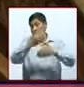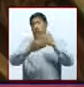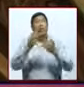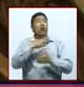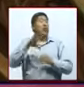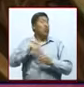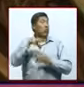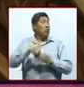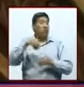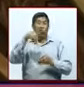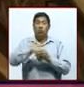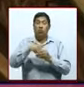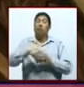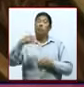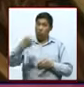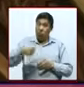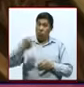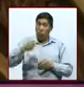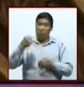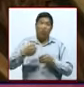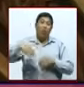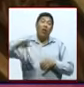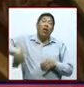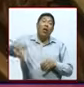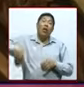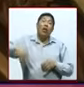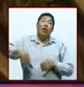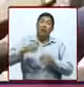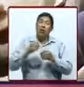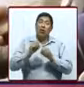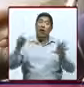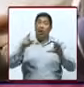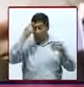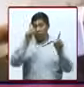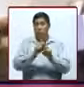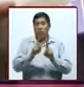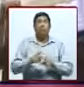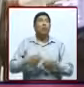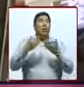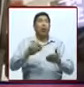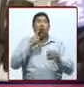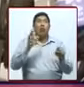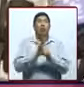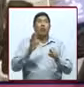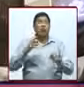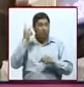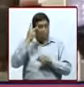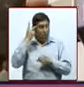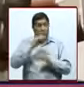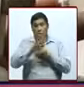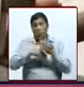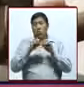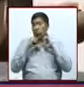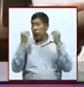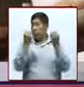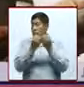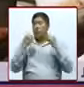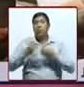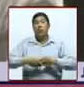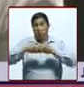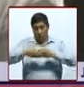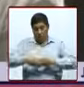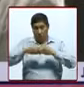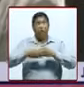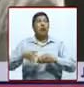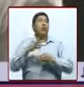incluso que las elecciones ya hay un año que se está tardando y nadie se pone de acuerdo? Hay un compromiso político de todas las organizaciones, las